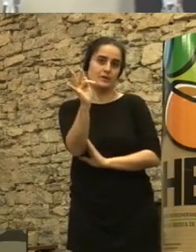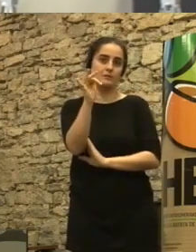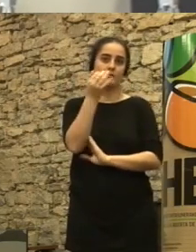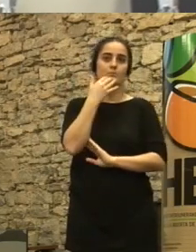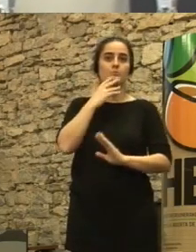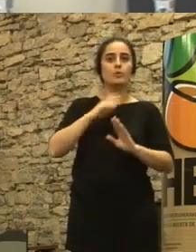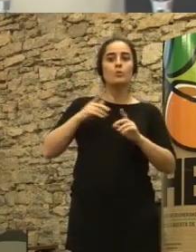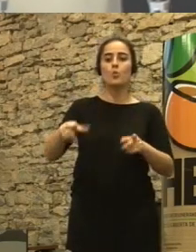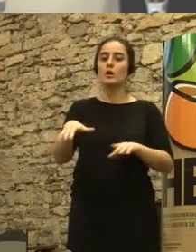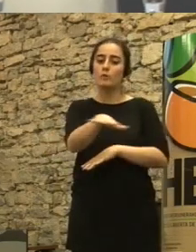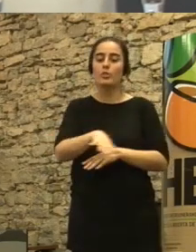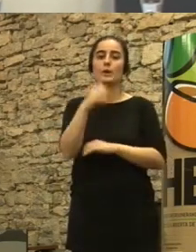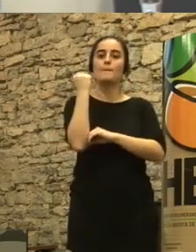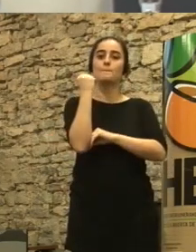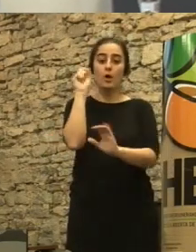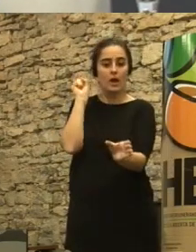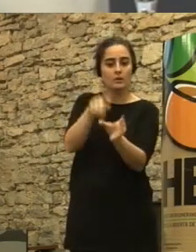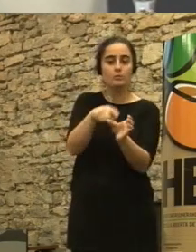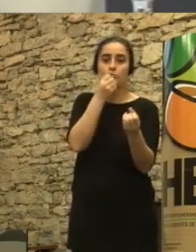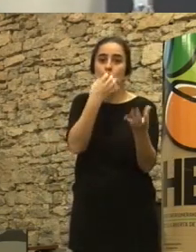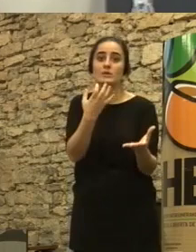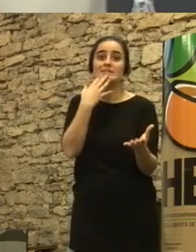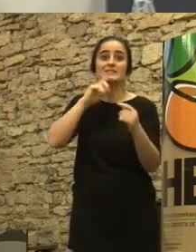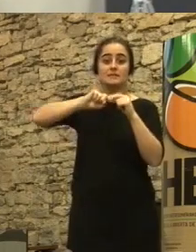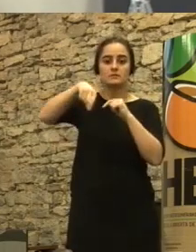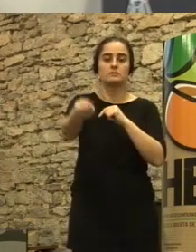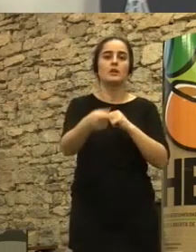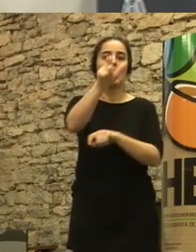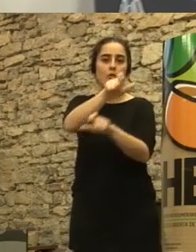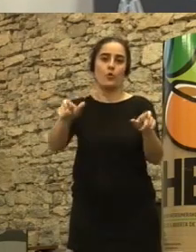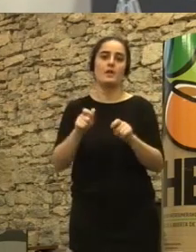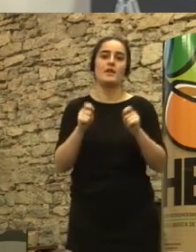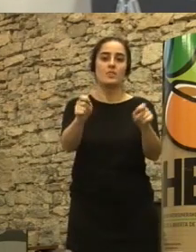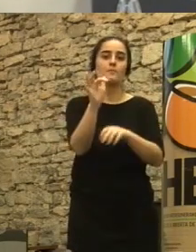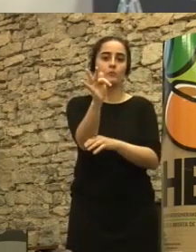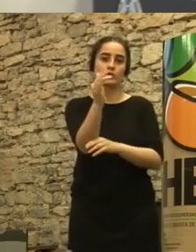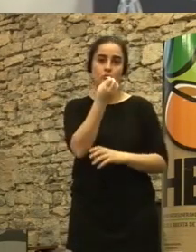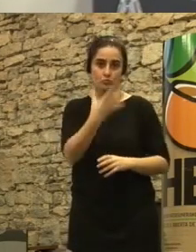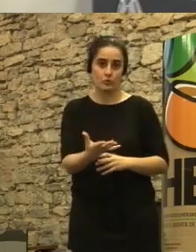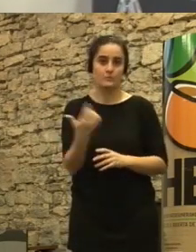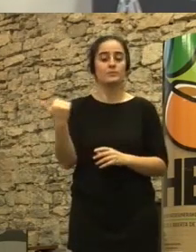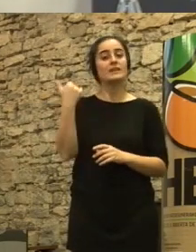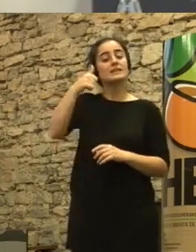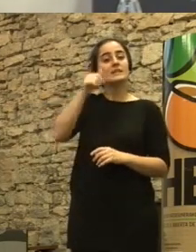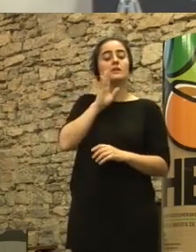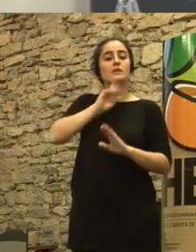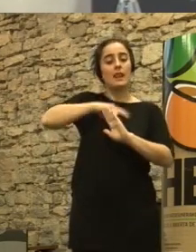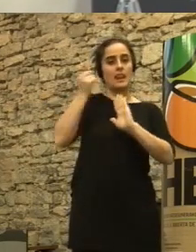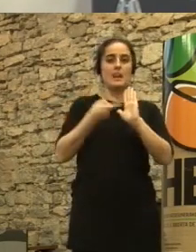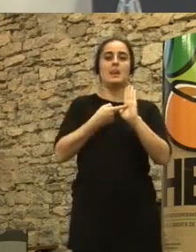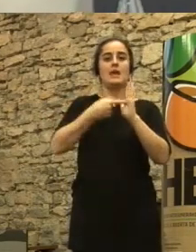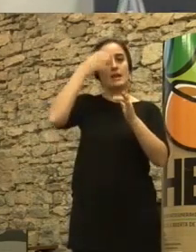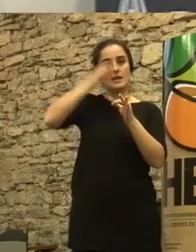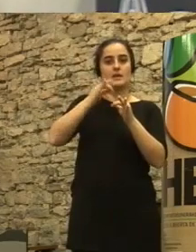del poder es bueno si lo que sale es bueno para la ciudadanía. Este señor se cree en las leyes. Las leyes como